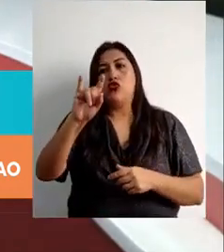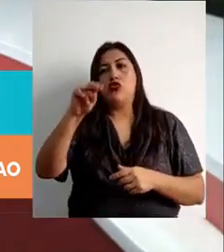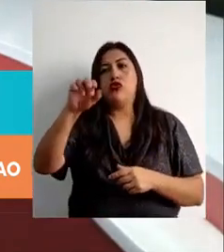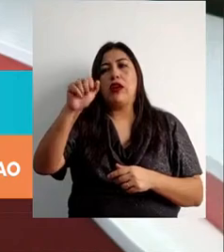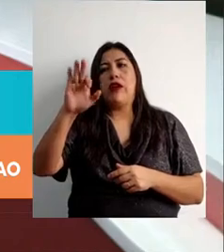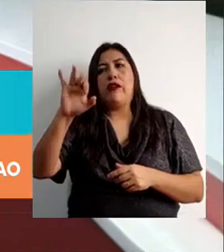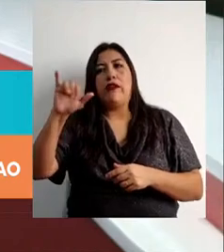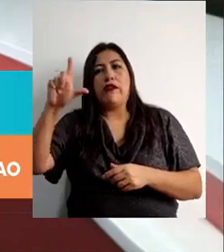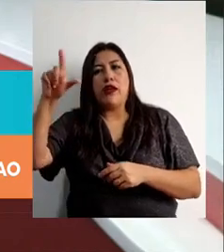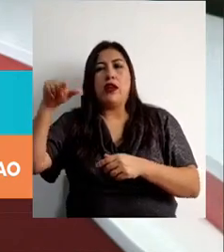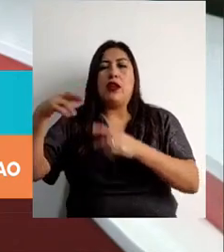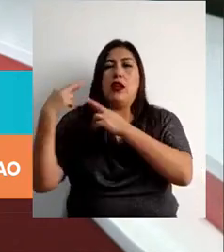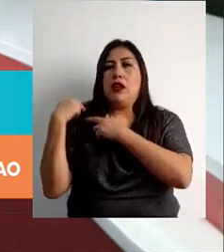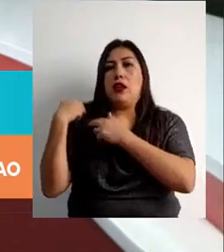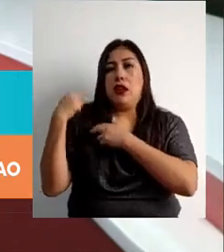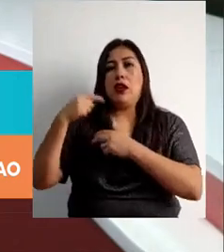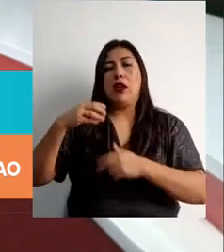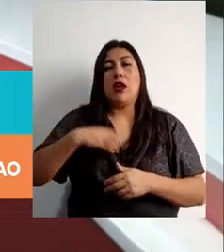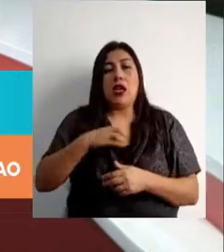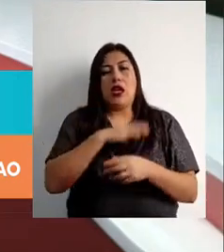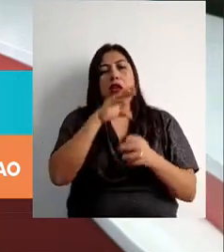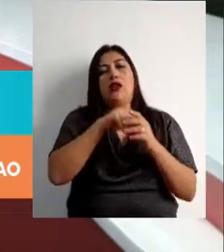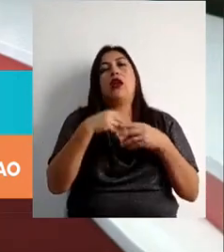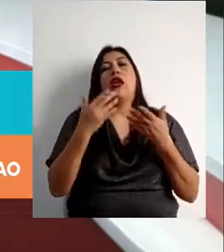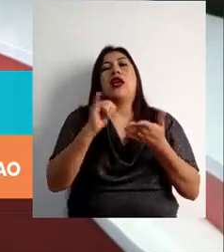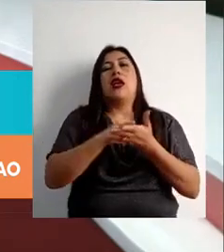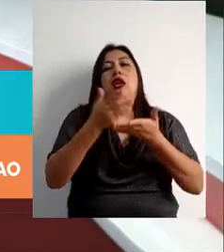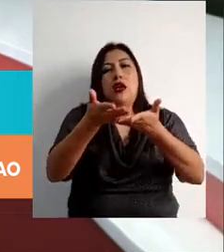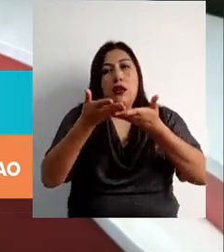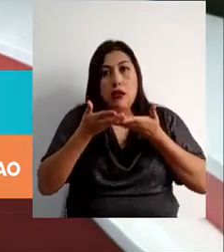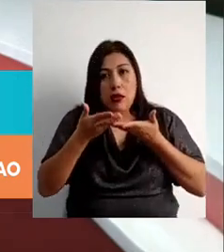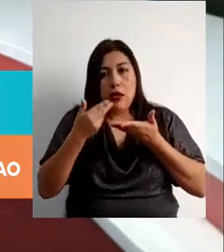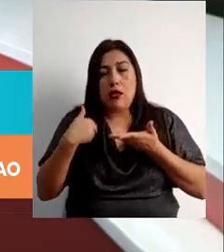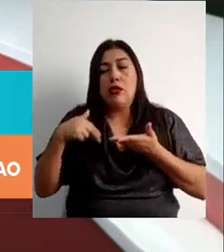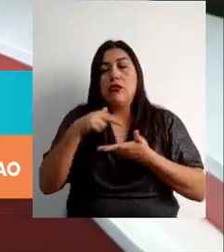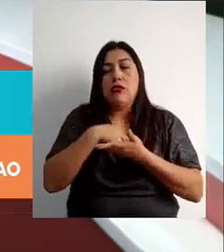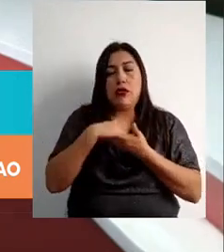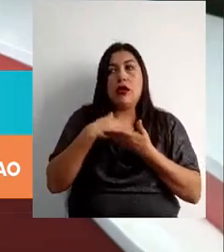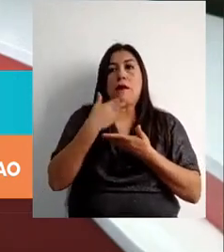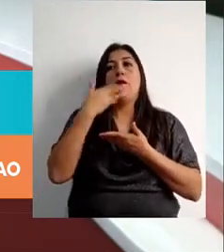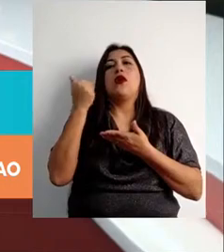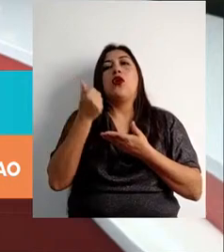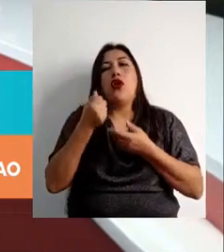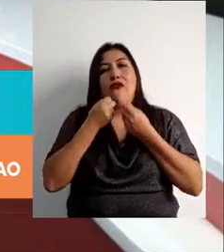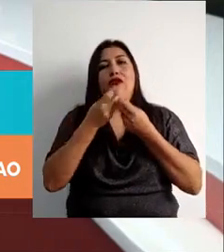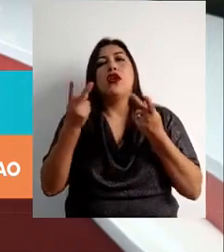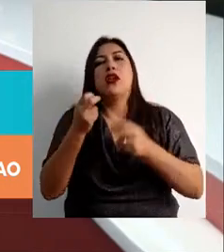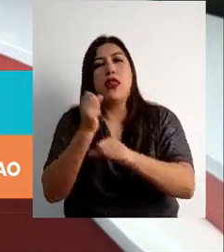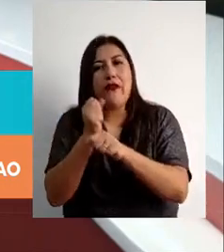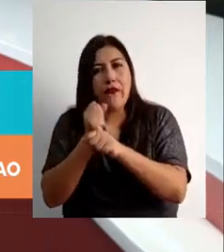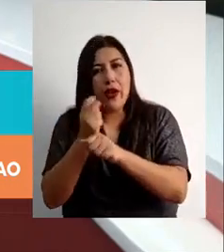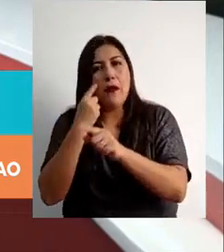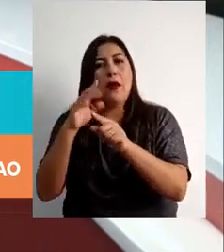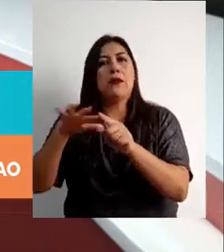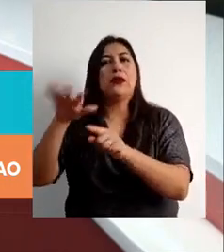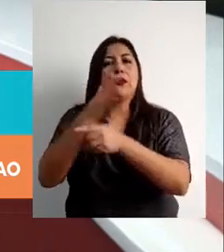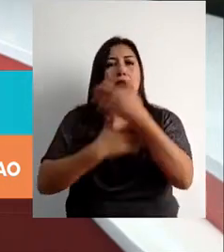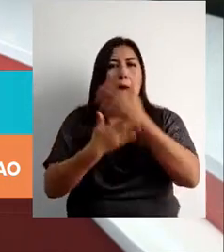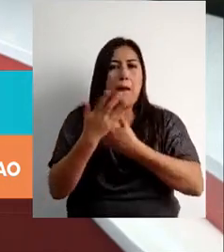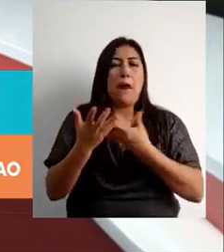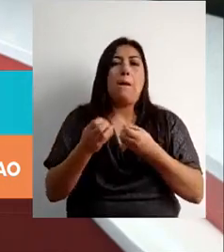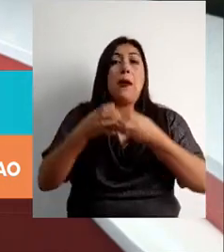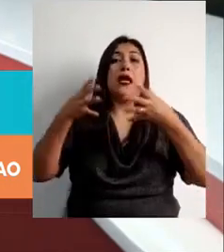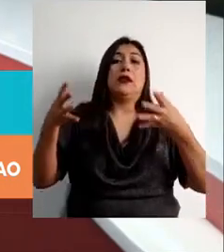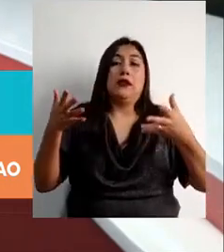eso nos ha permitido poder incrementar la oferta laboral hacia las personas con discapacidad, ¿no? Y en articulación